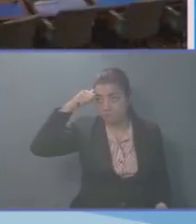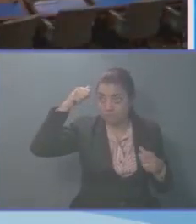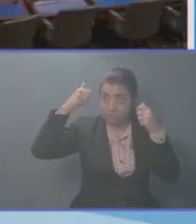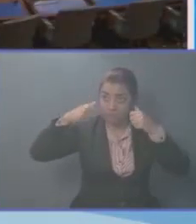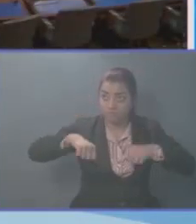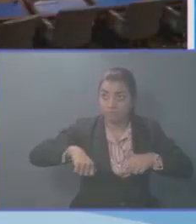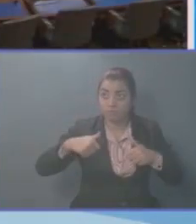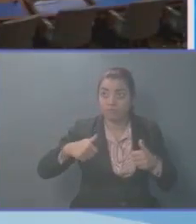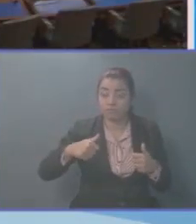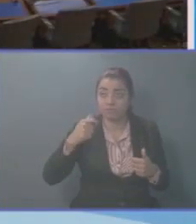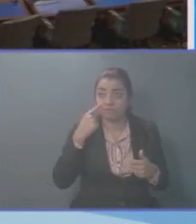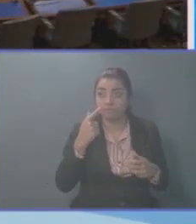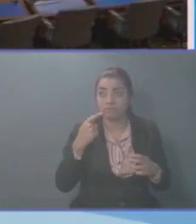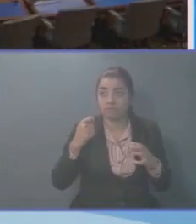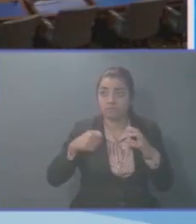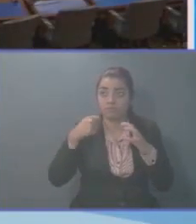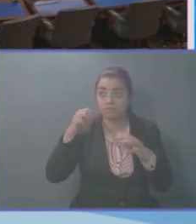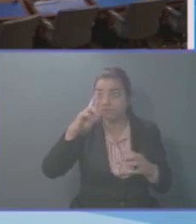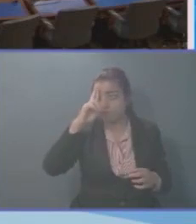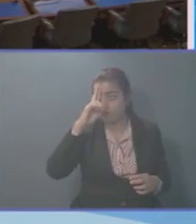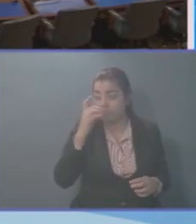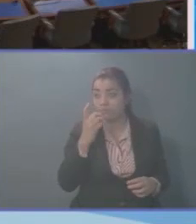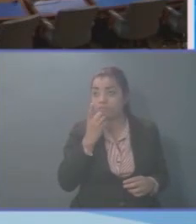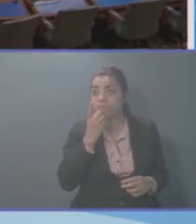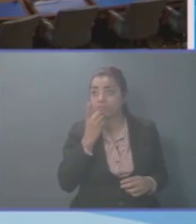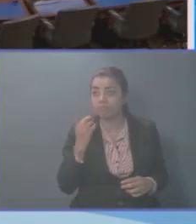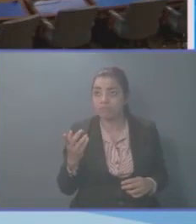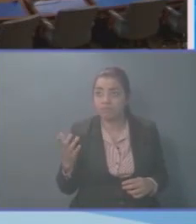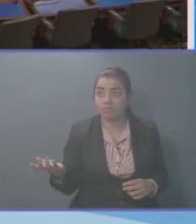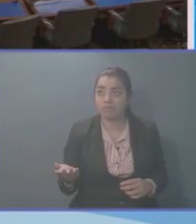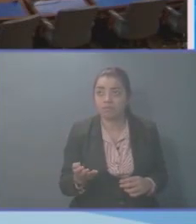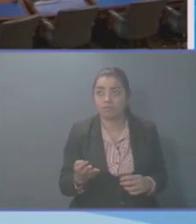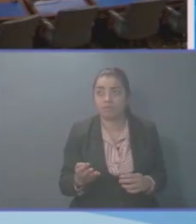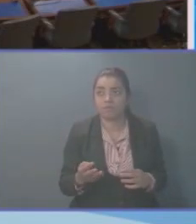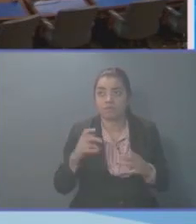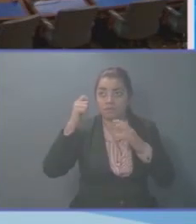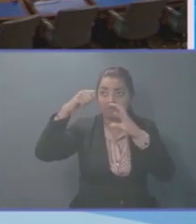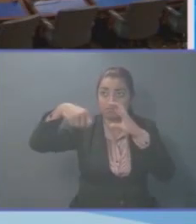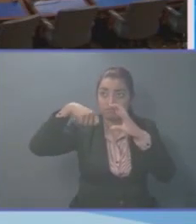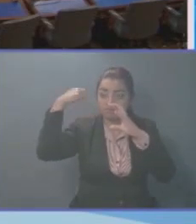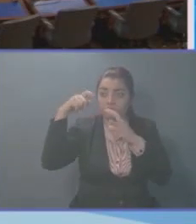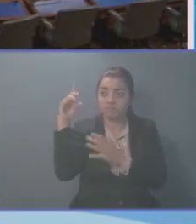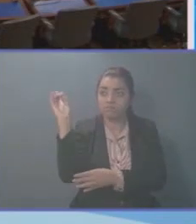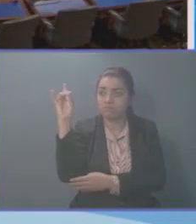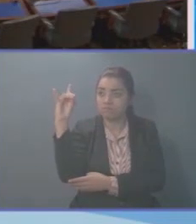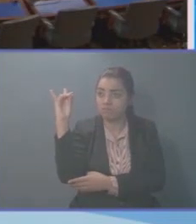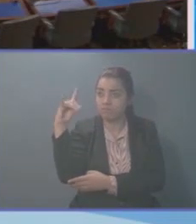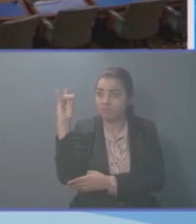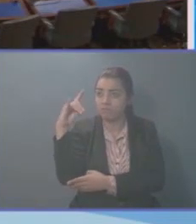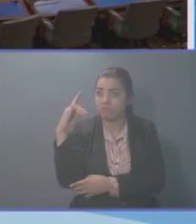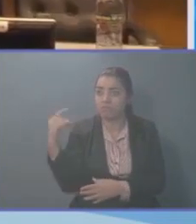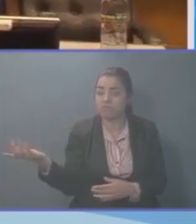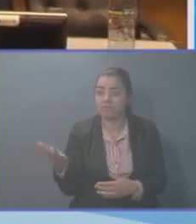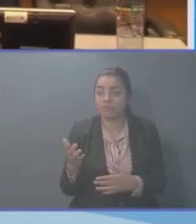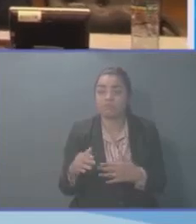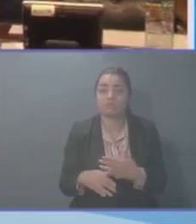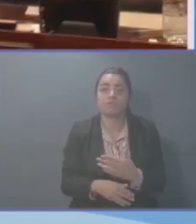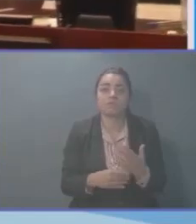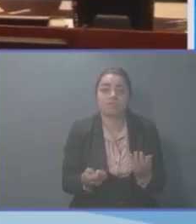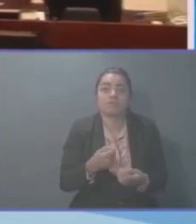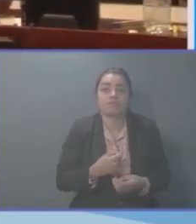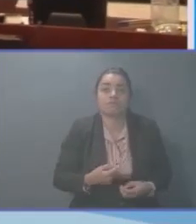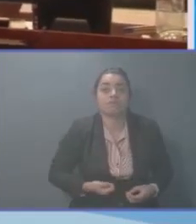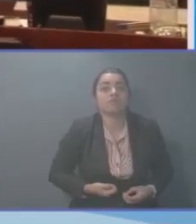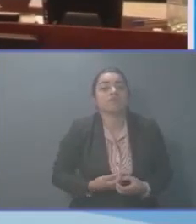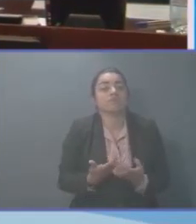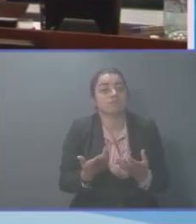También conocimos videos de República Dominicana, videos desde Bolivia, desde diferentes partes del mundo expresando